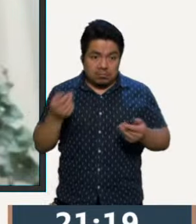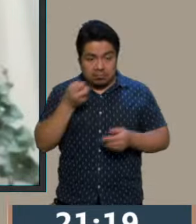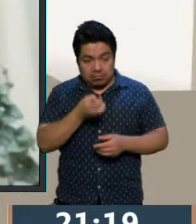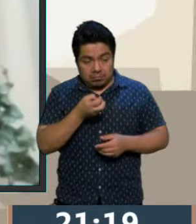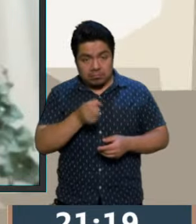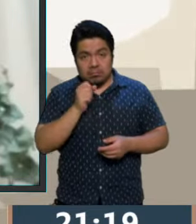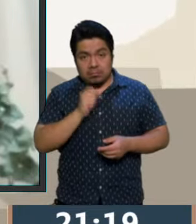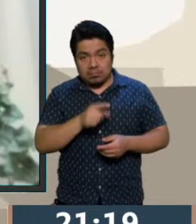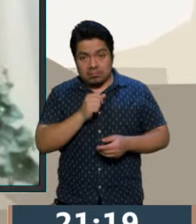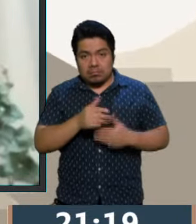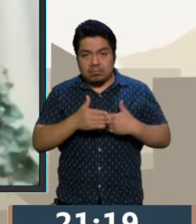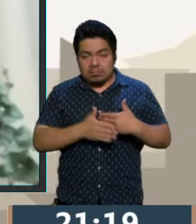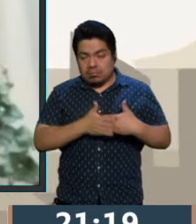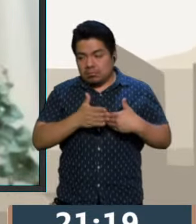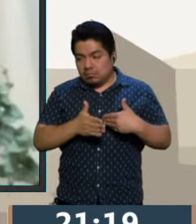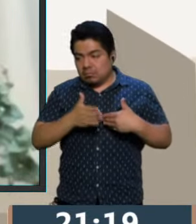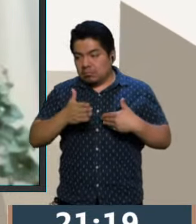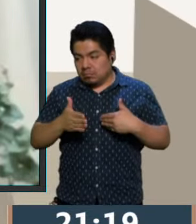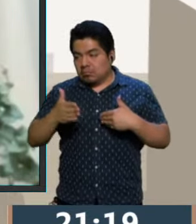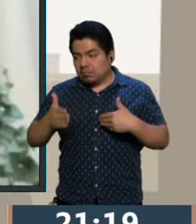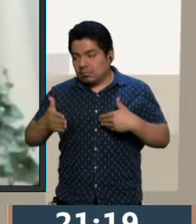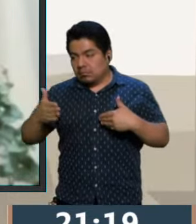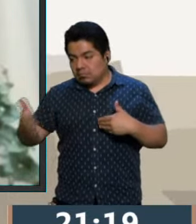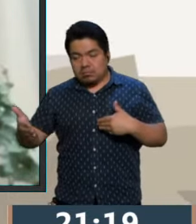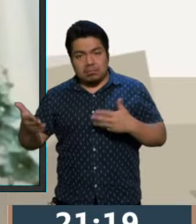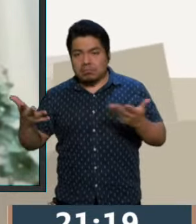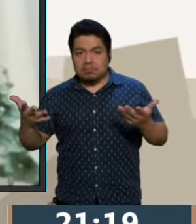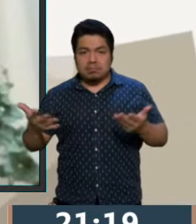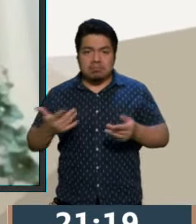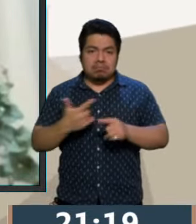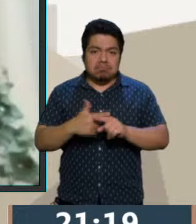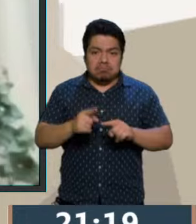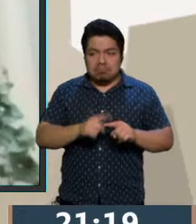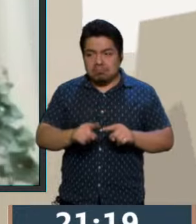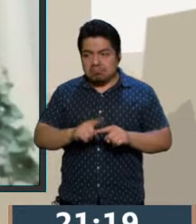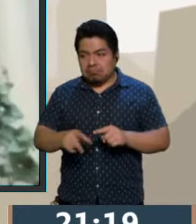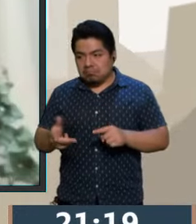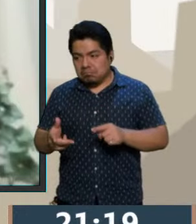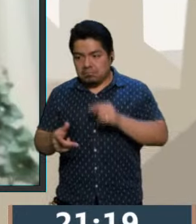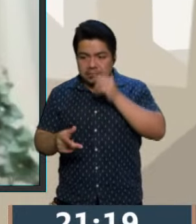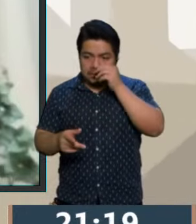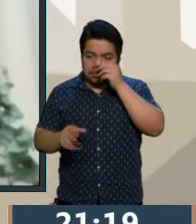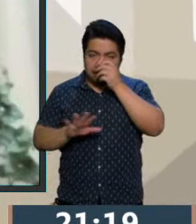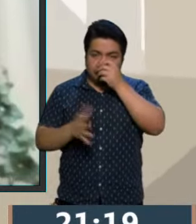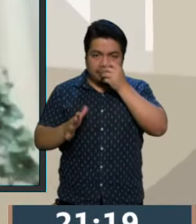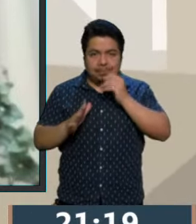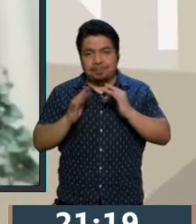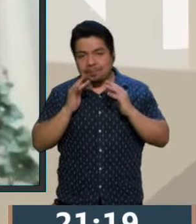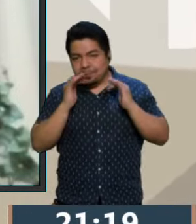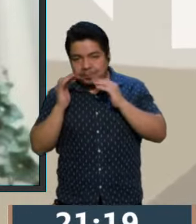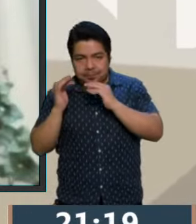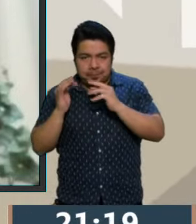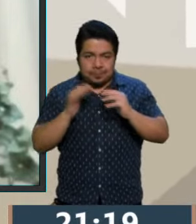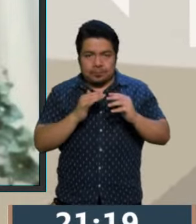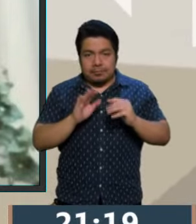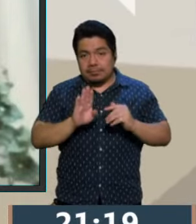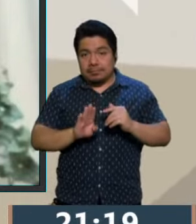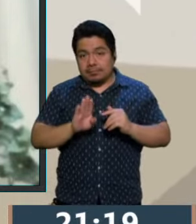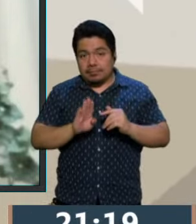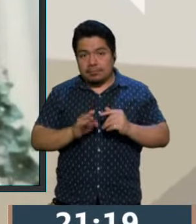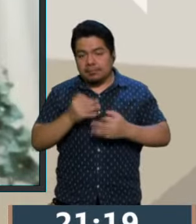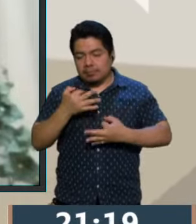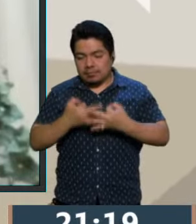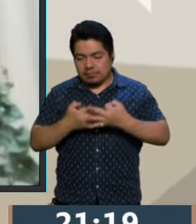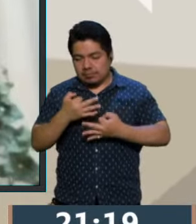de ahí para adelante todo es pues una serie de pareciera complicidades, eso lo debería determinar un